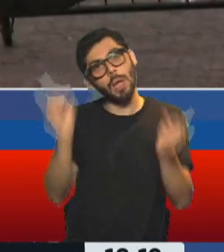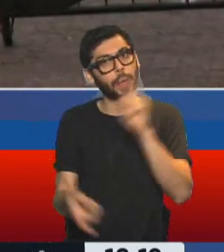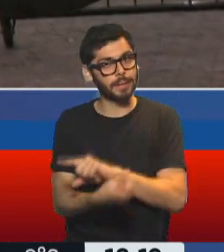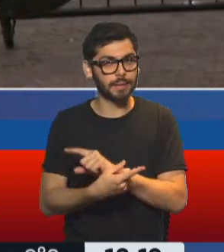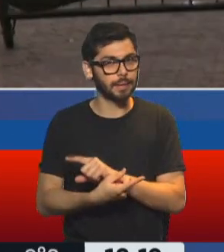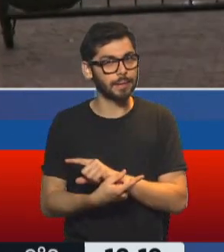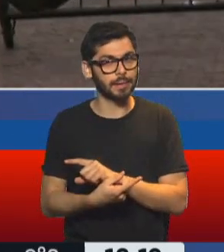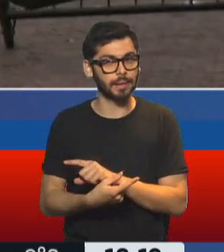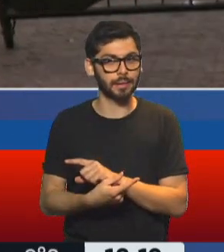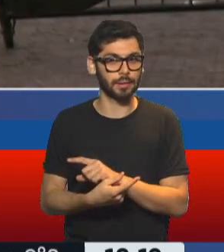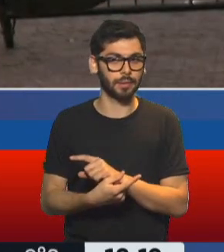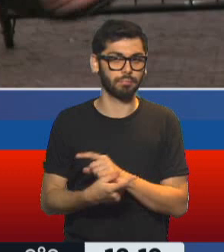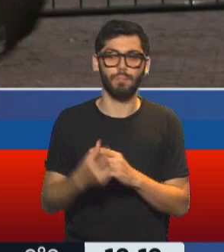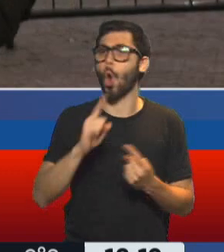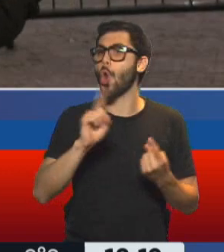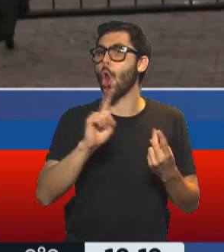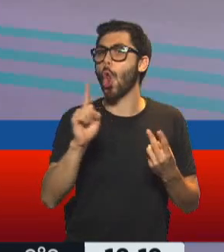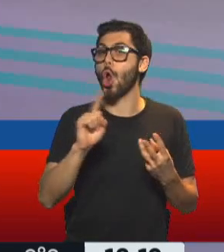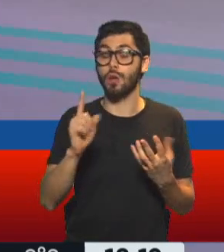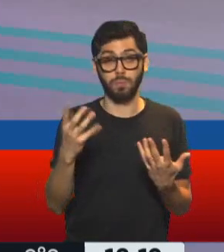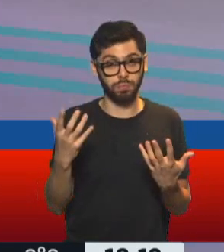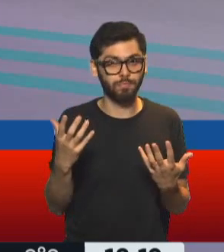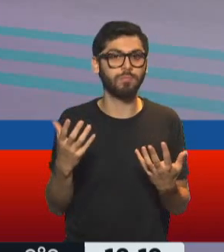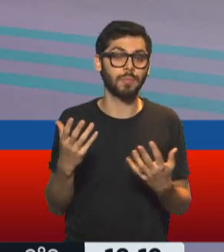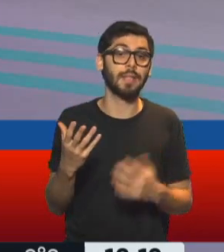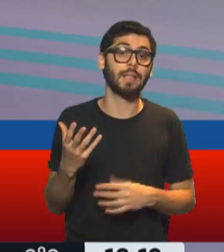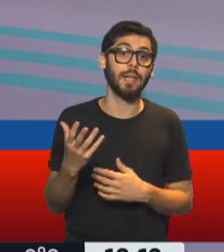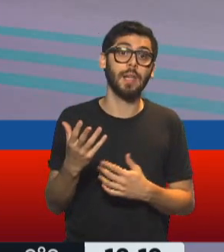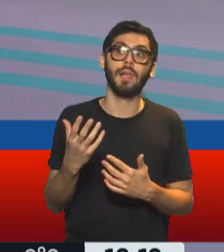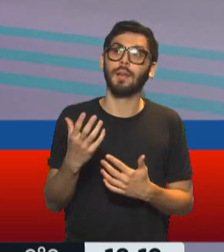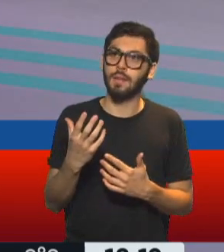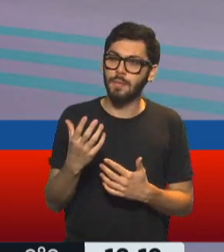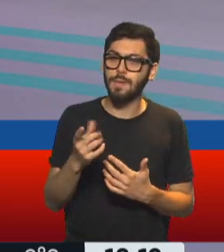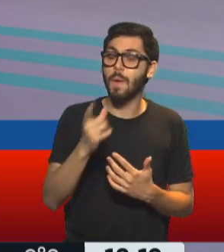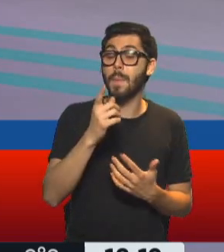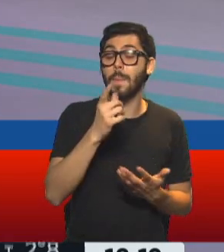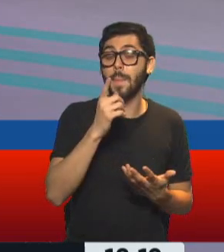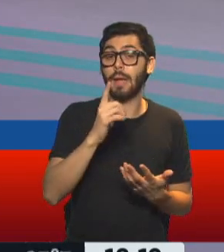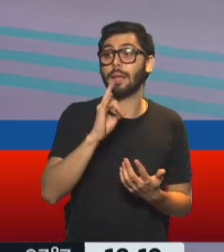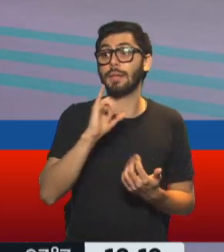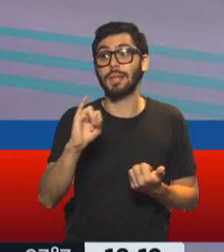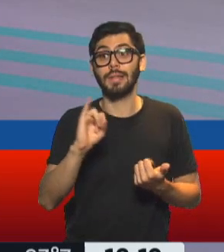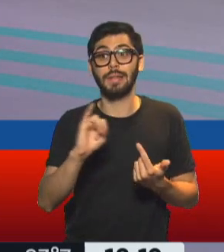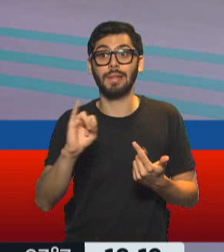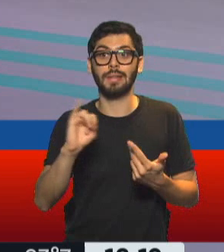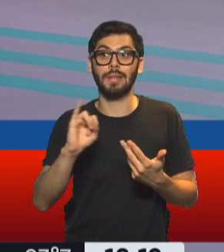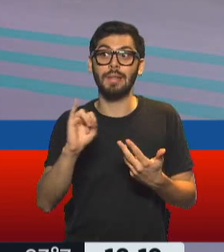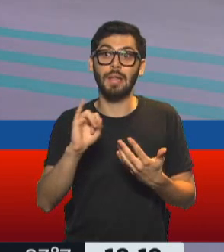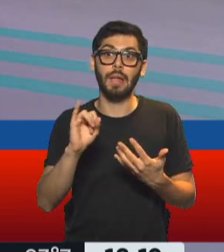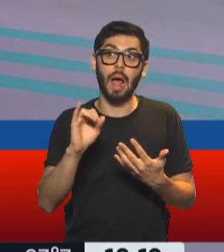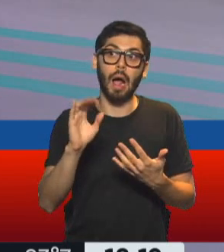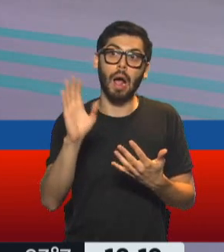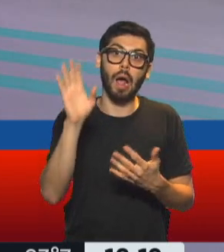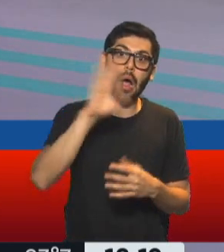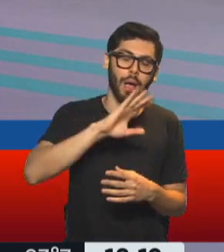Claro, esto una lluvia de no. De nutrirse de comentarios y de promesas y demás, suena todo a una situación muy atada con alambre. No,